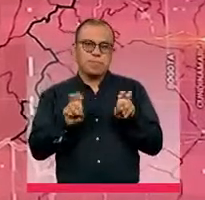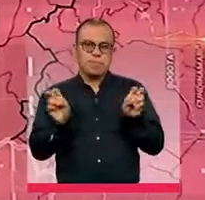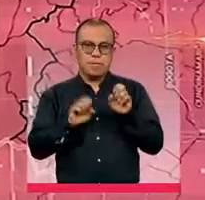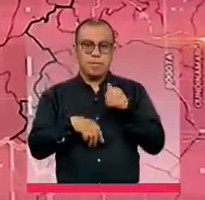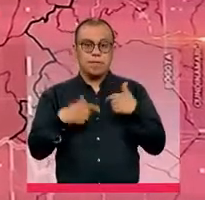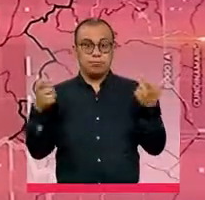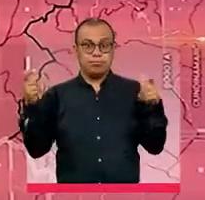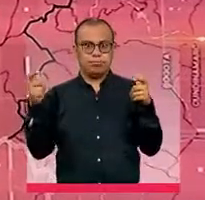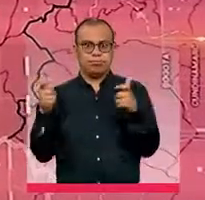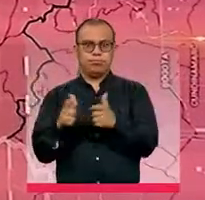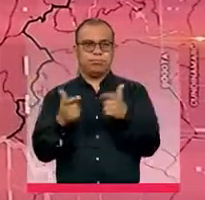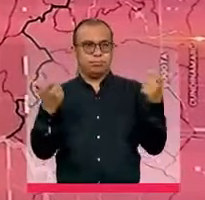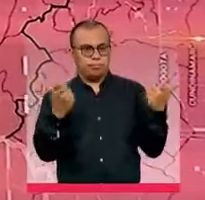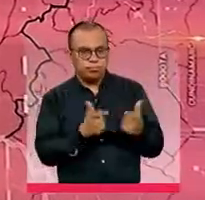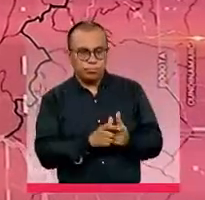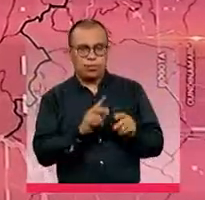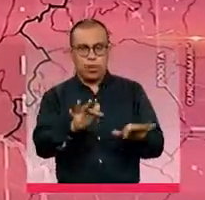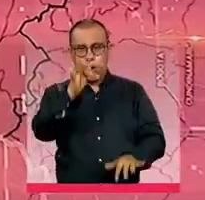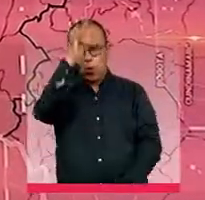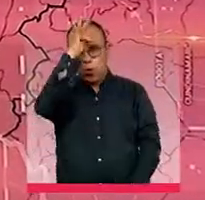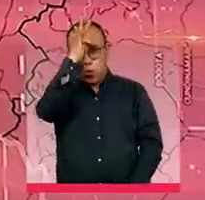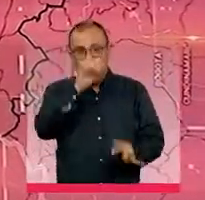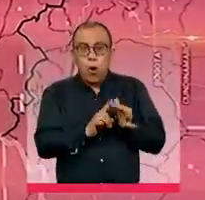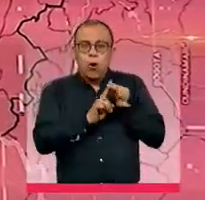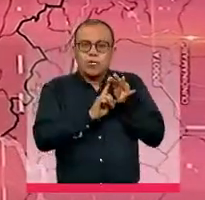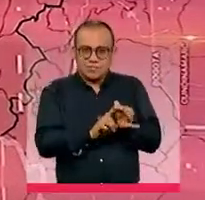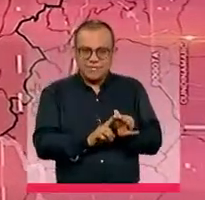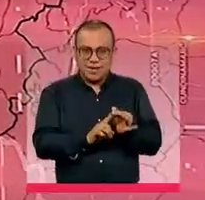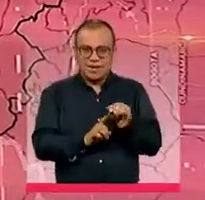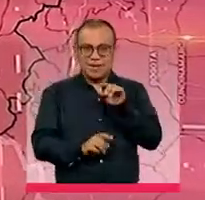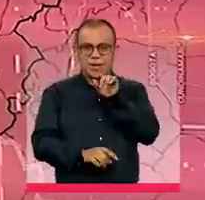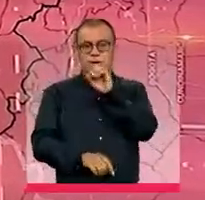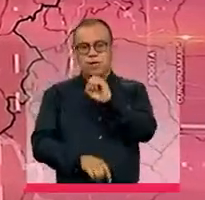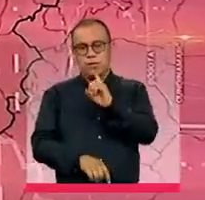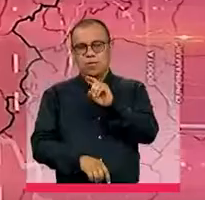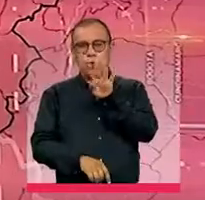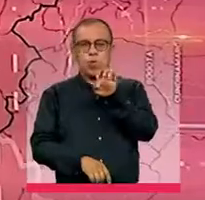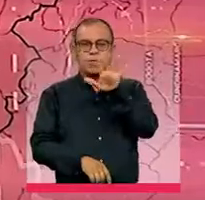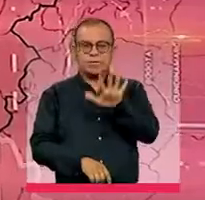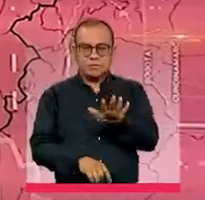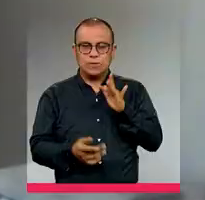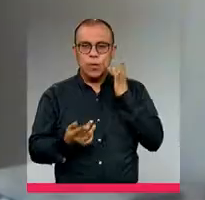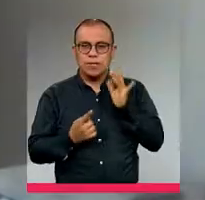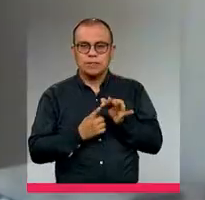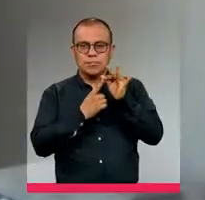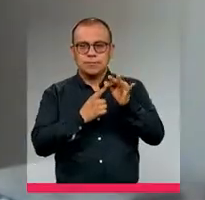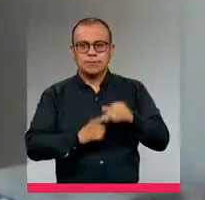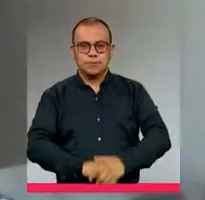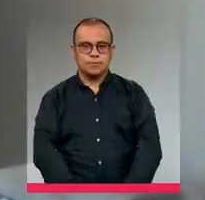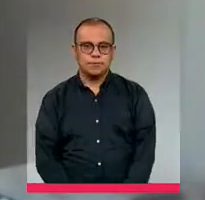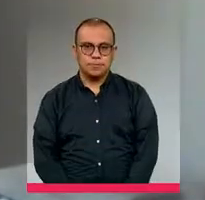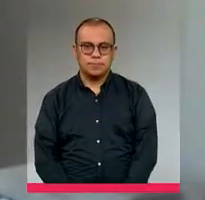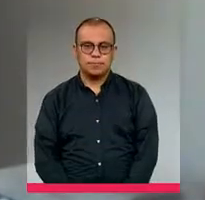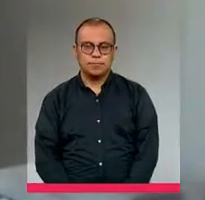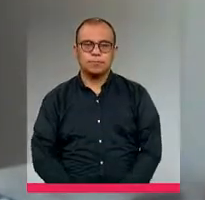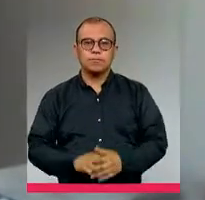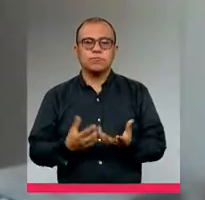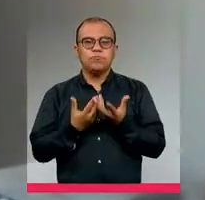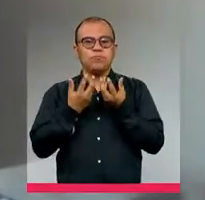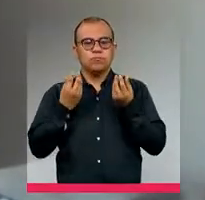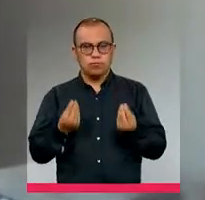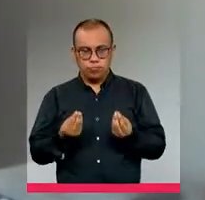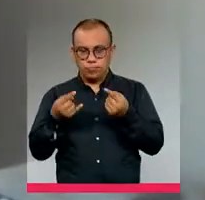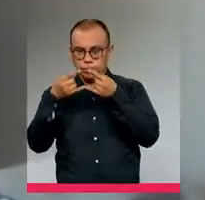el desabastecimiento de los clínicos que son los utilizados por el personal de salud. Hay dos grupos grandes